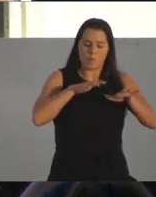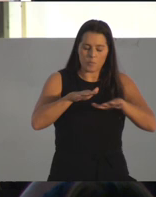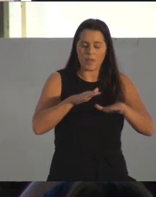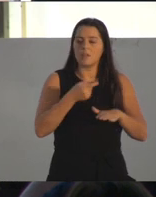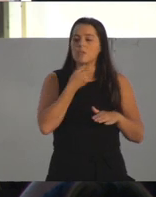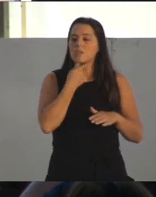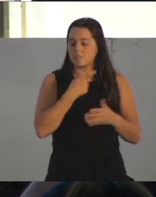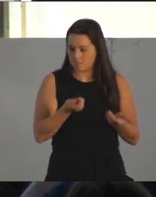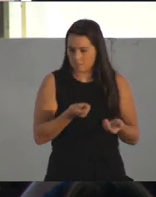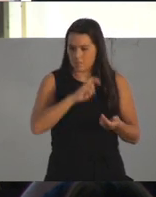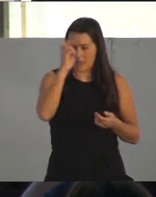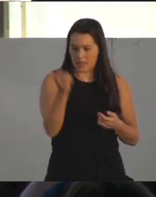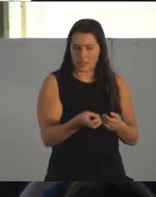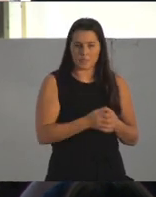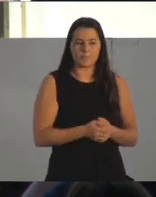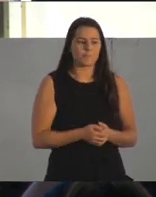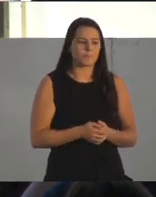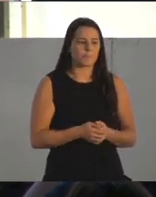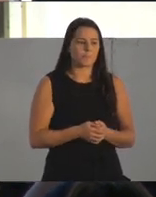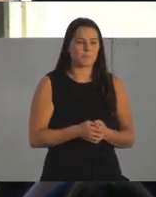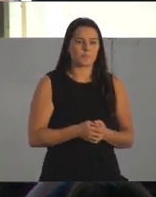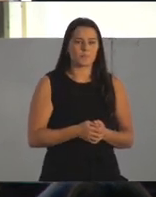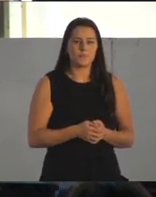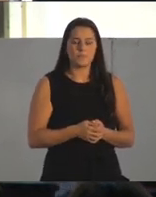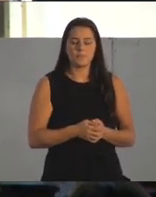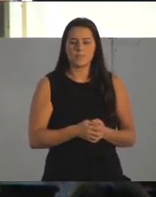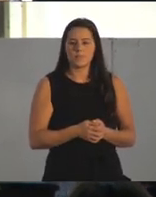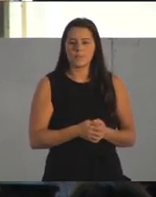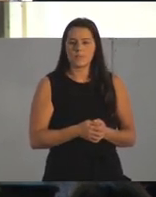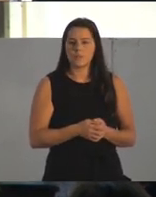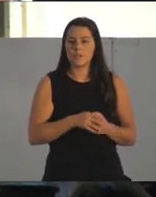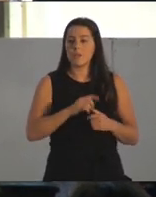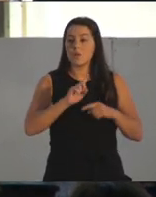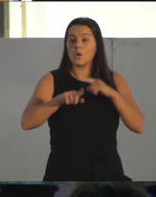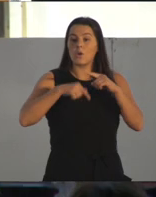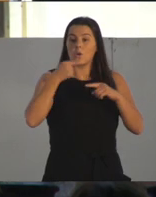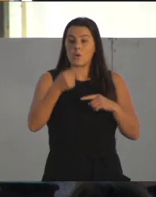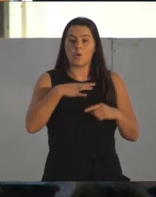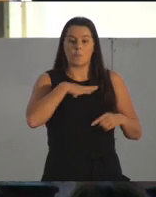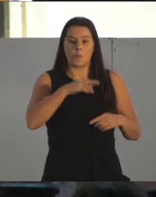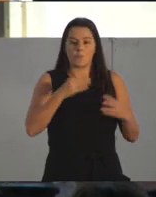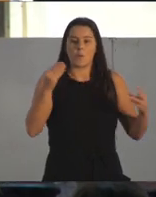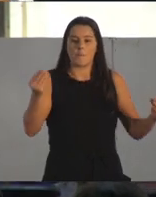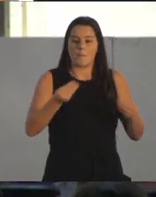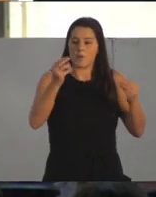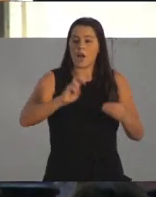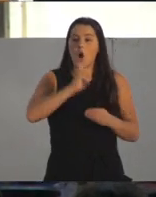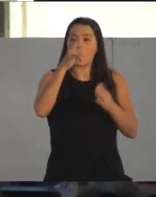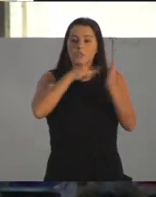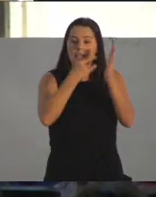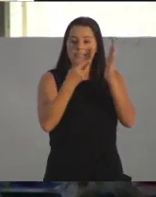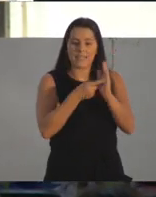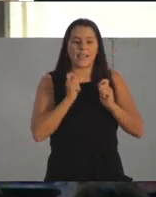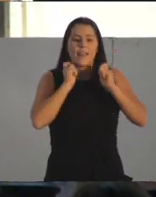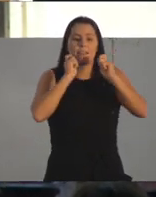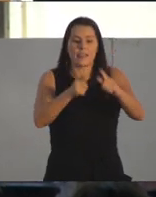otra cosa que se hacen son las maniobras de devolución, aquellas maniobras que podemos implementar durante la comida para que facilitar que la persona